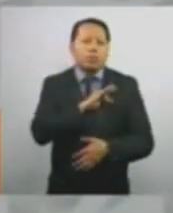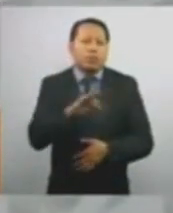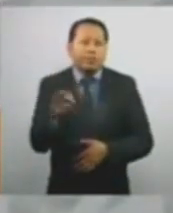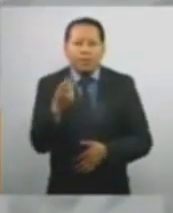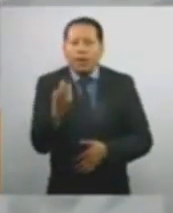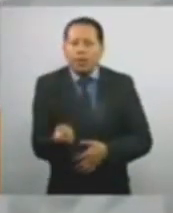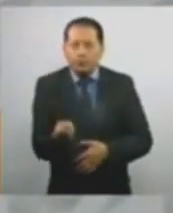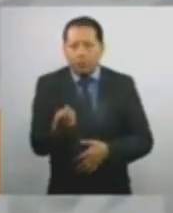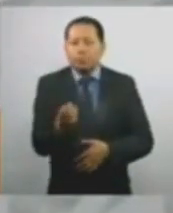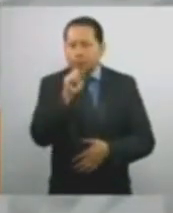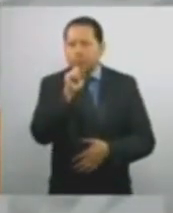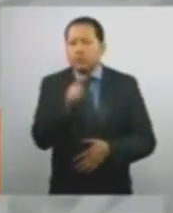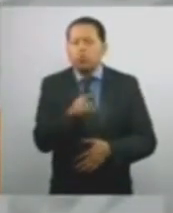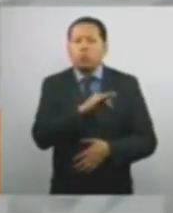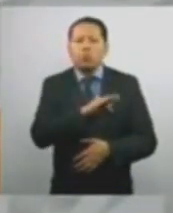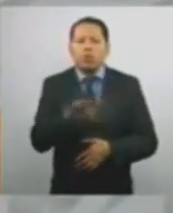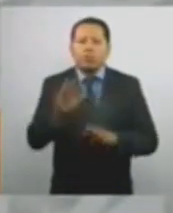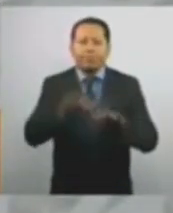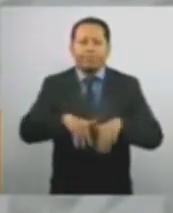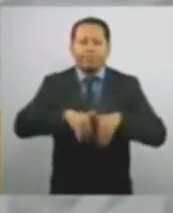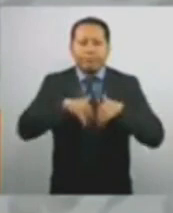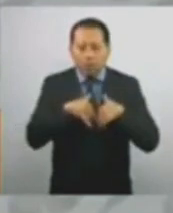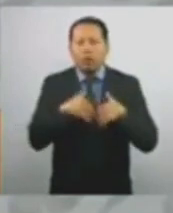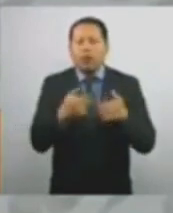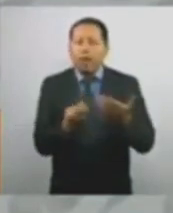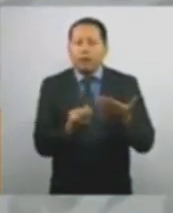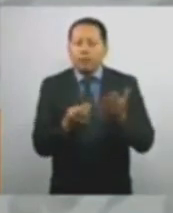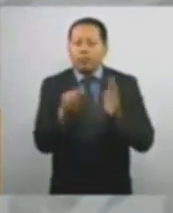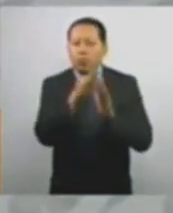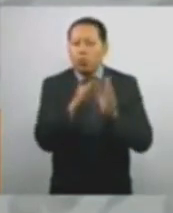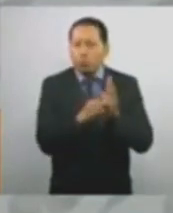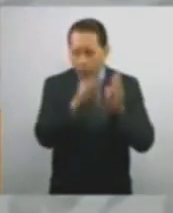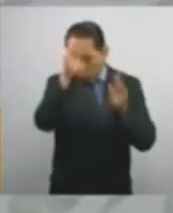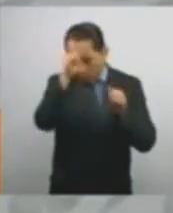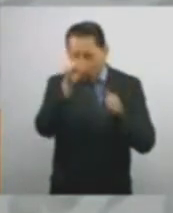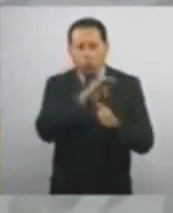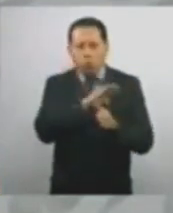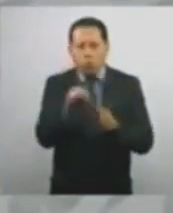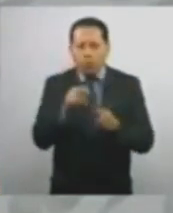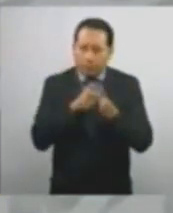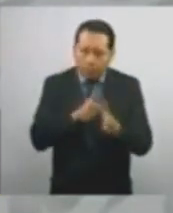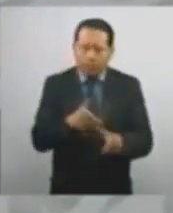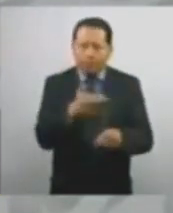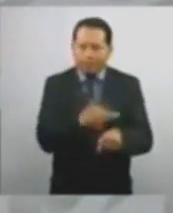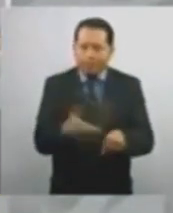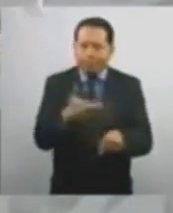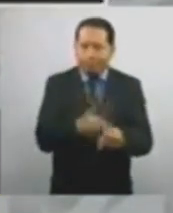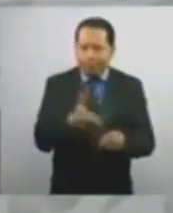soberanía dé el respaldo para que este punto de acuerdo siga adelante. Muchas gracias, presidente.